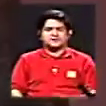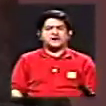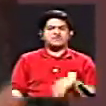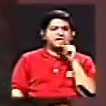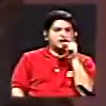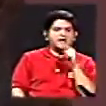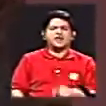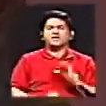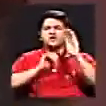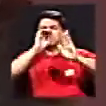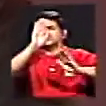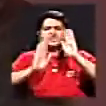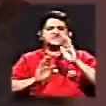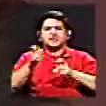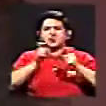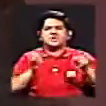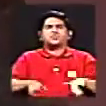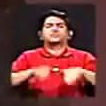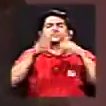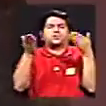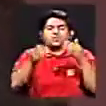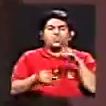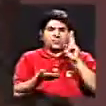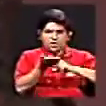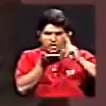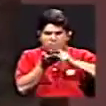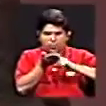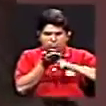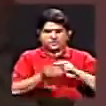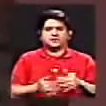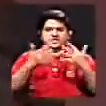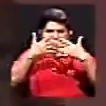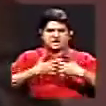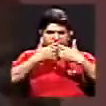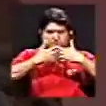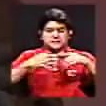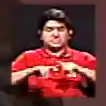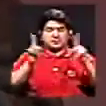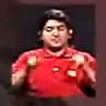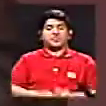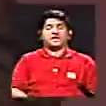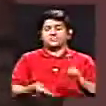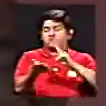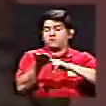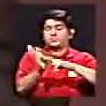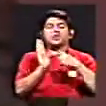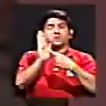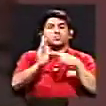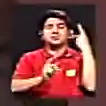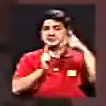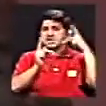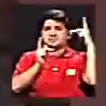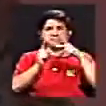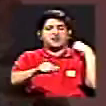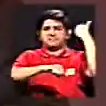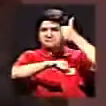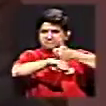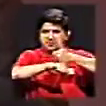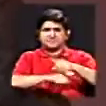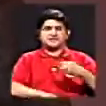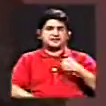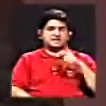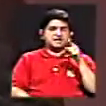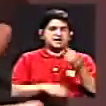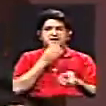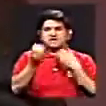las empresas que eventualmente están contratadas para hacer estas labores. Pero lo que sí es claro es que contractualmente está perfectamente definido qué es lo que se tenía que